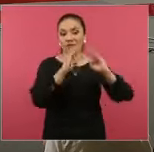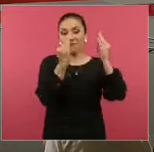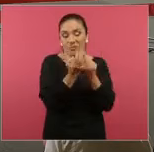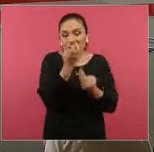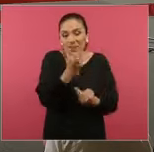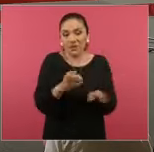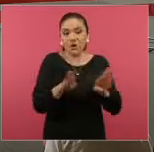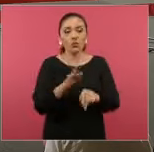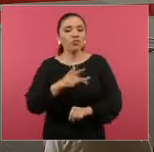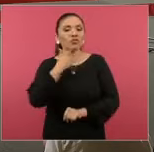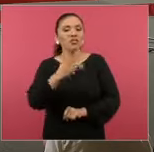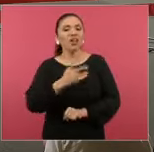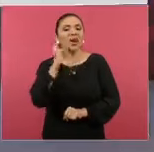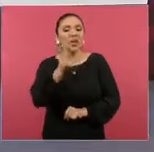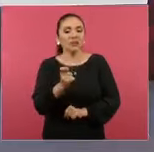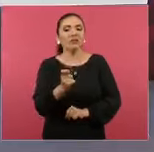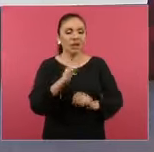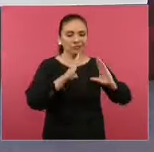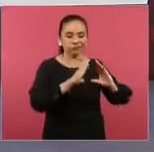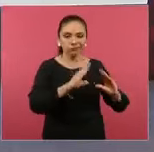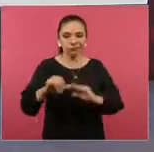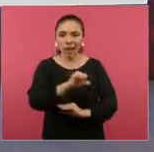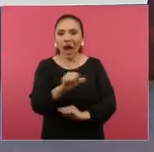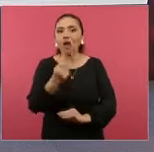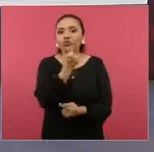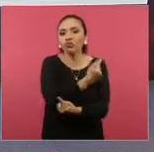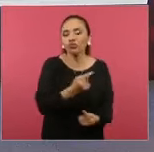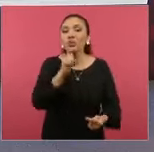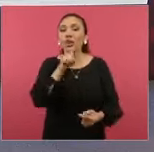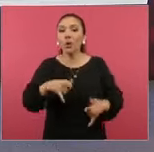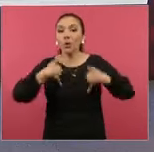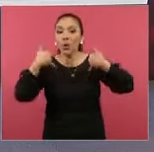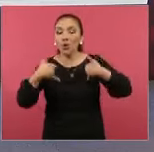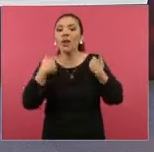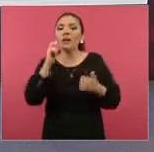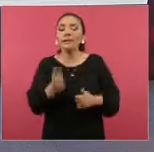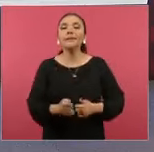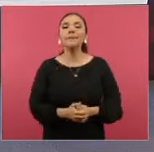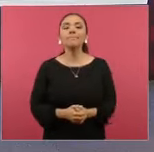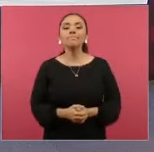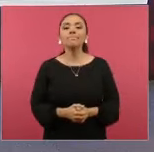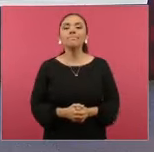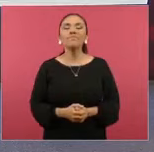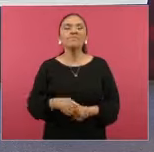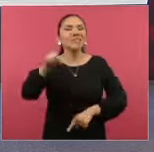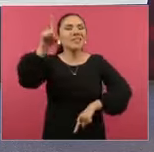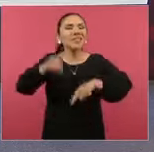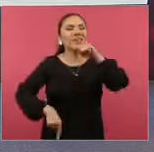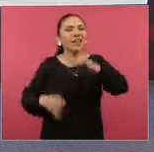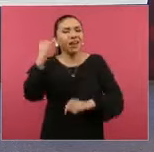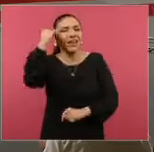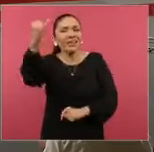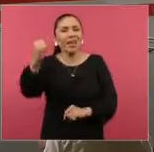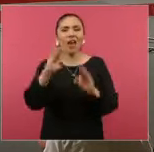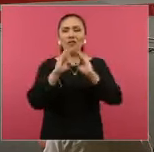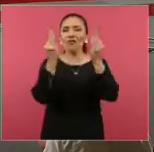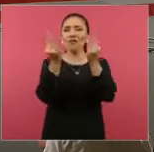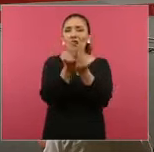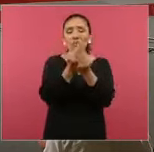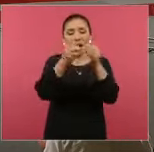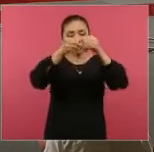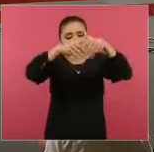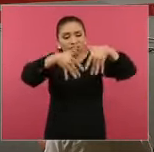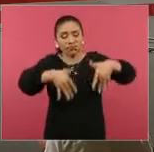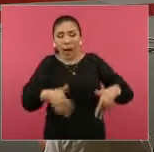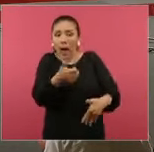de asumir la formación de los niños, niñas y adolescentes, que es el romper con estructuras